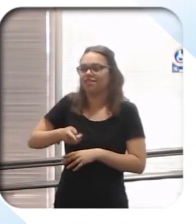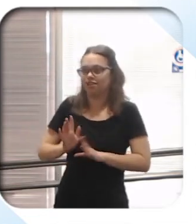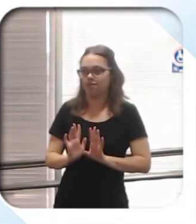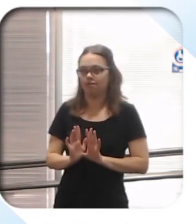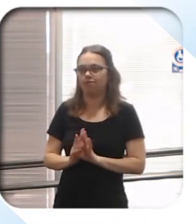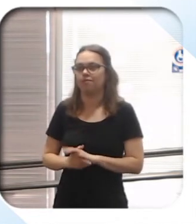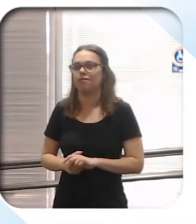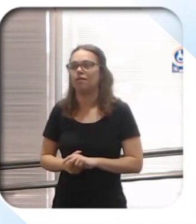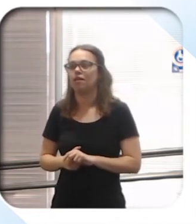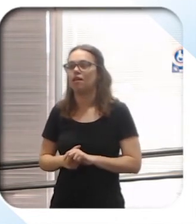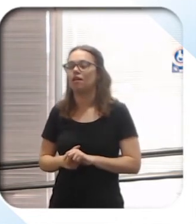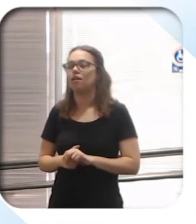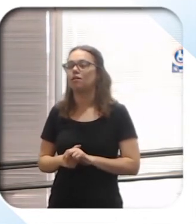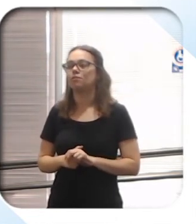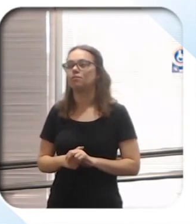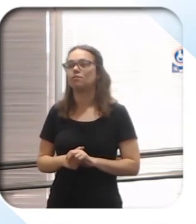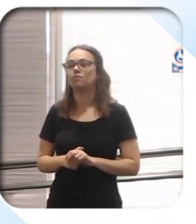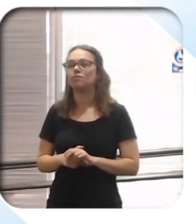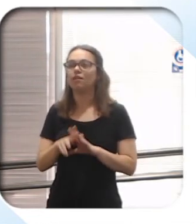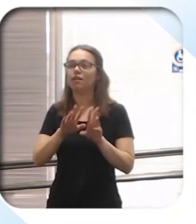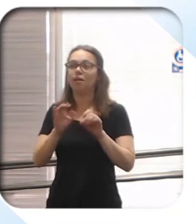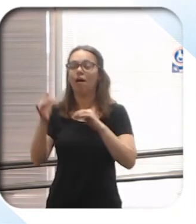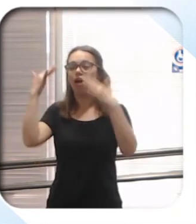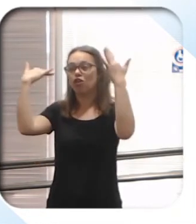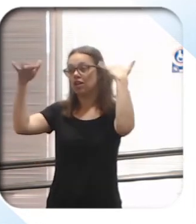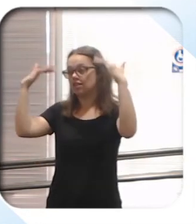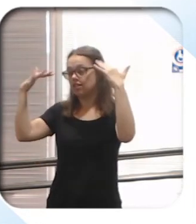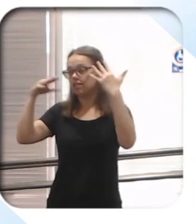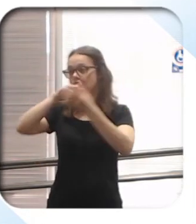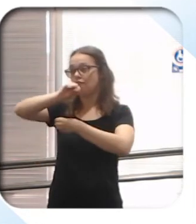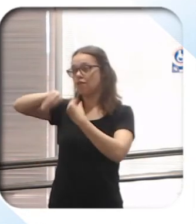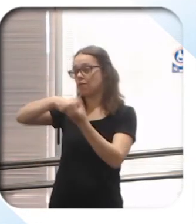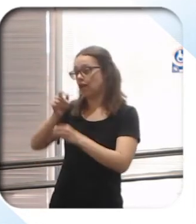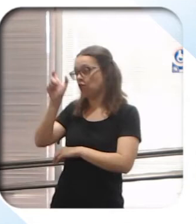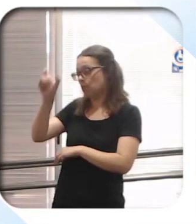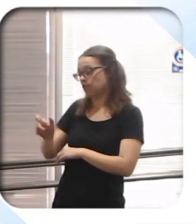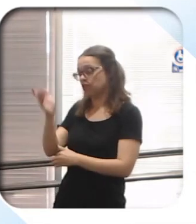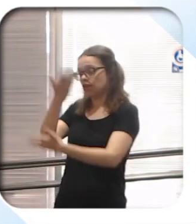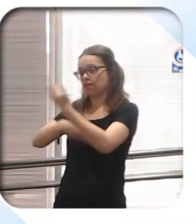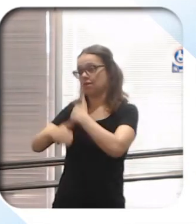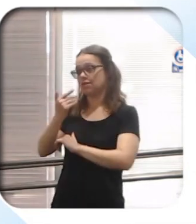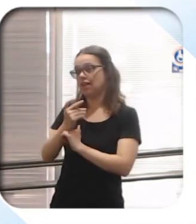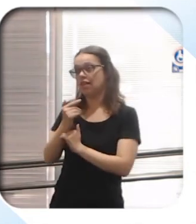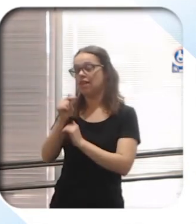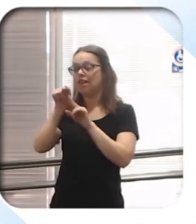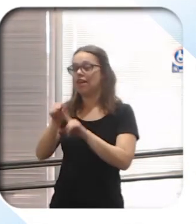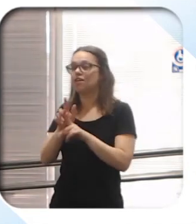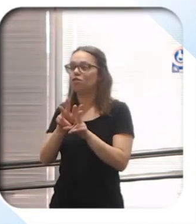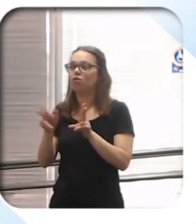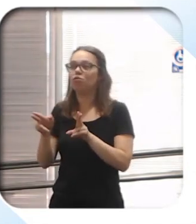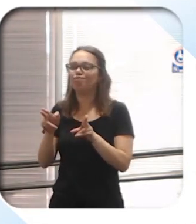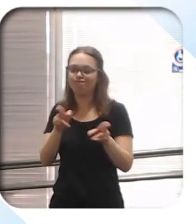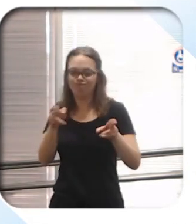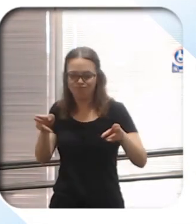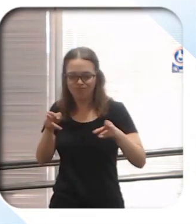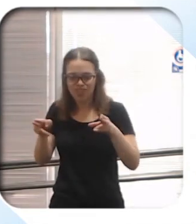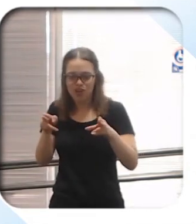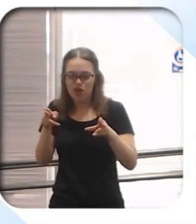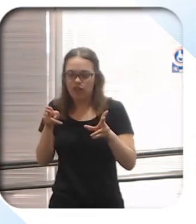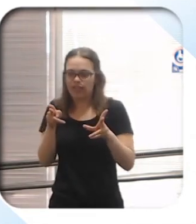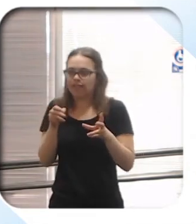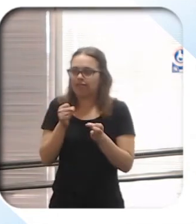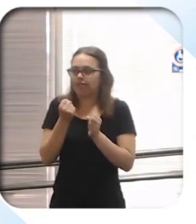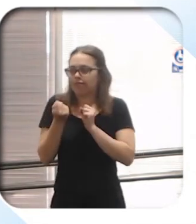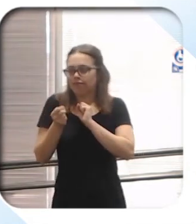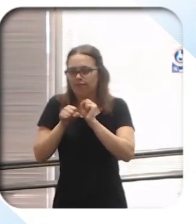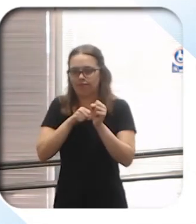Bueno, el advenimiento de la adolescencia para las familias con una persona con discapacidad es un tiempo de inquietud familiar, es un tiempo